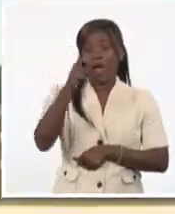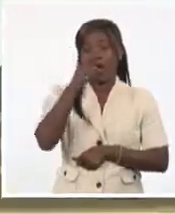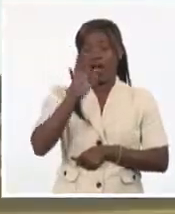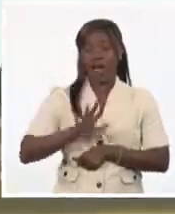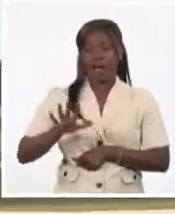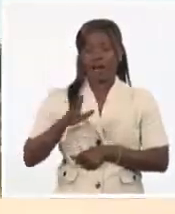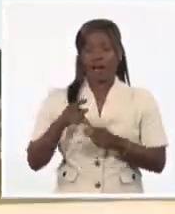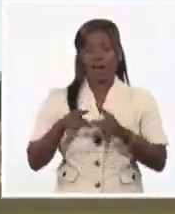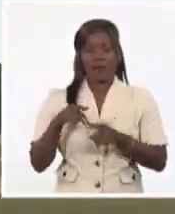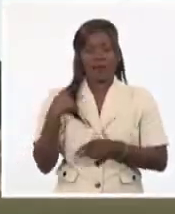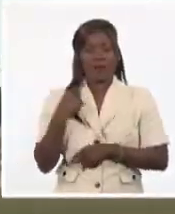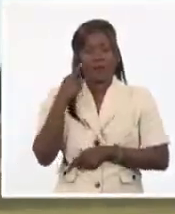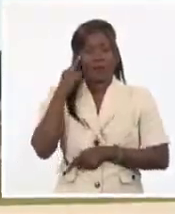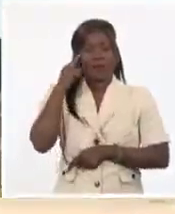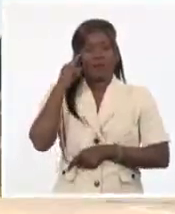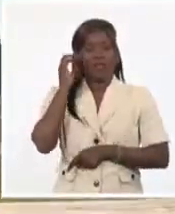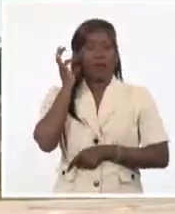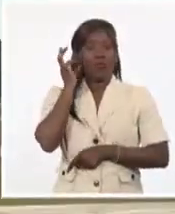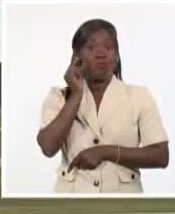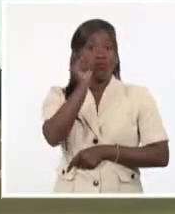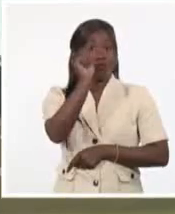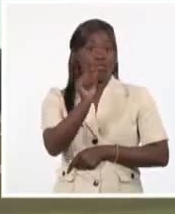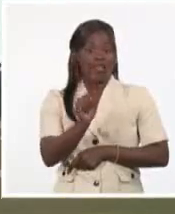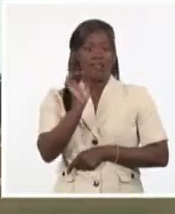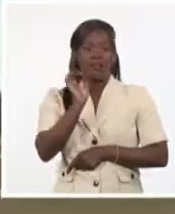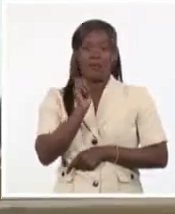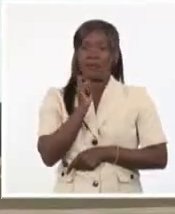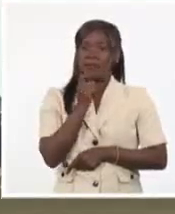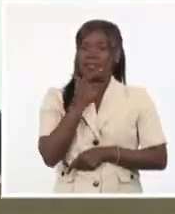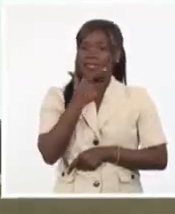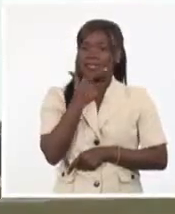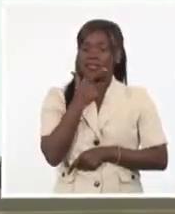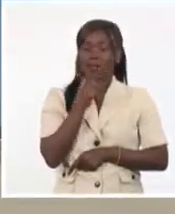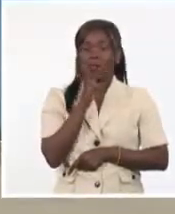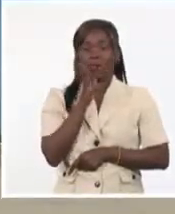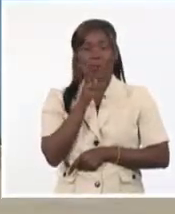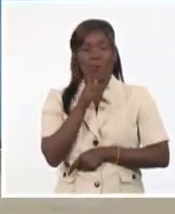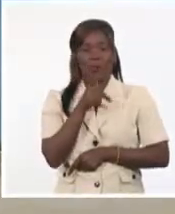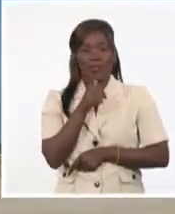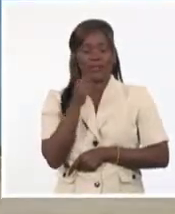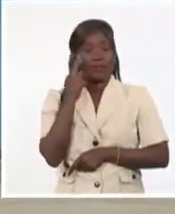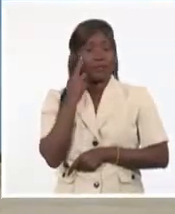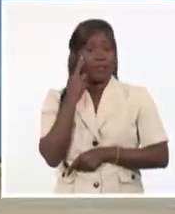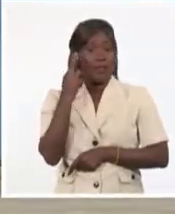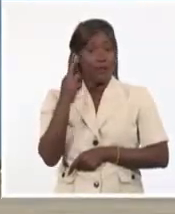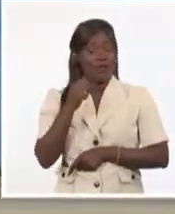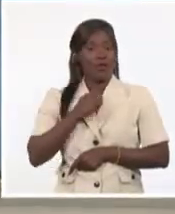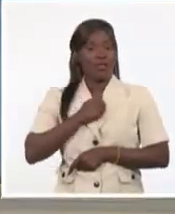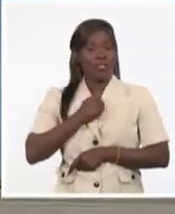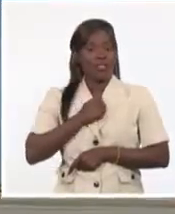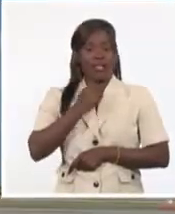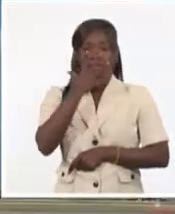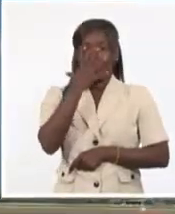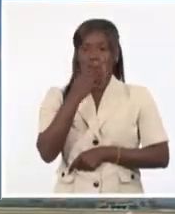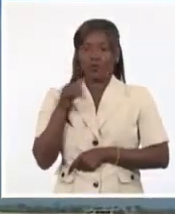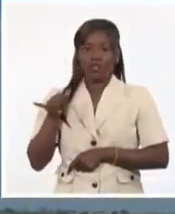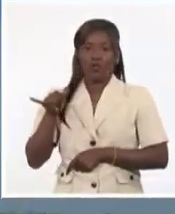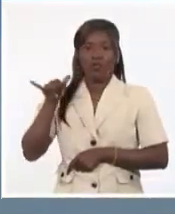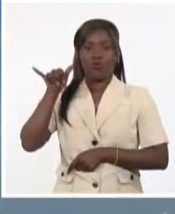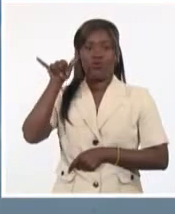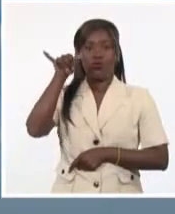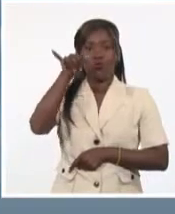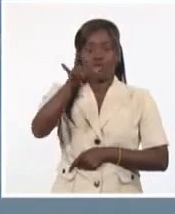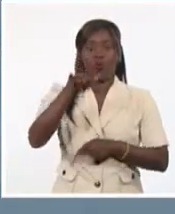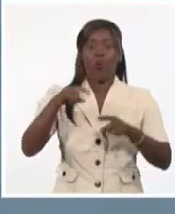la sonrisa de Alexandra Lima, una sonrisa que descubre sus deseos de regresar muy